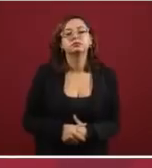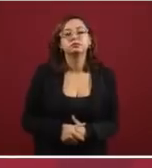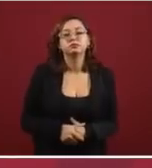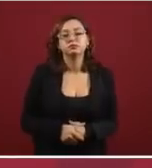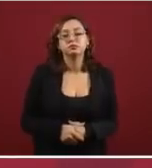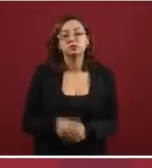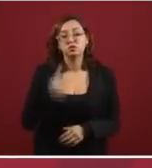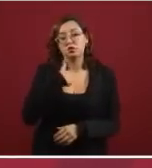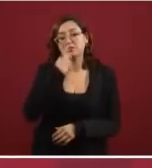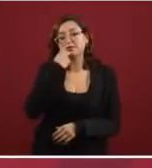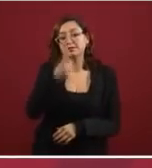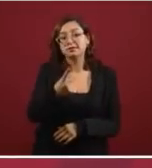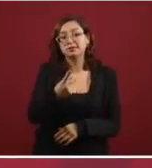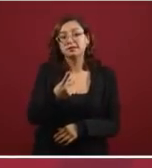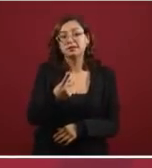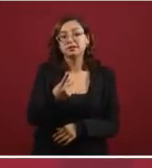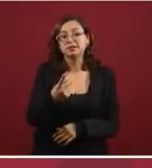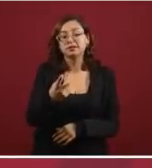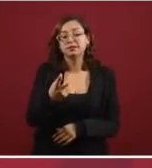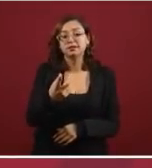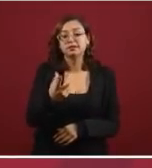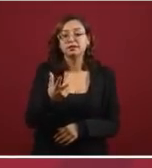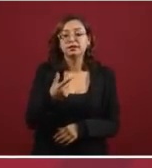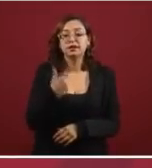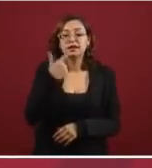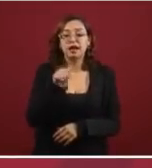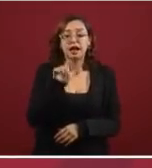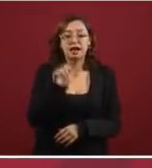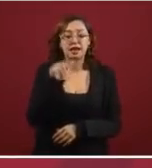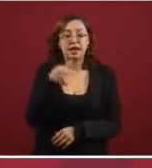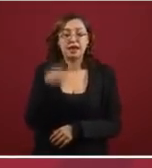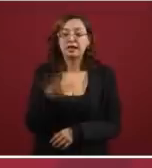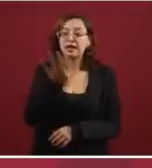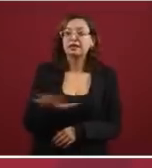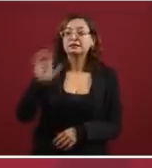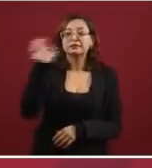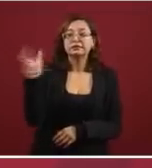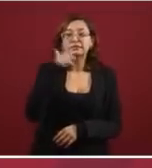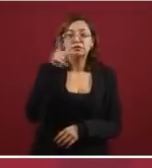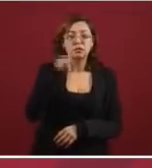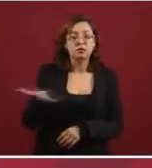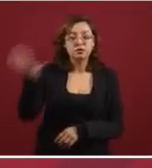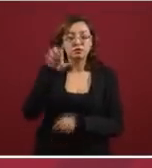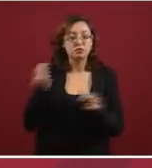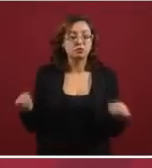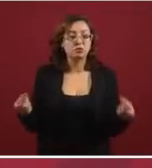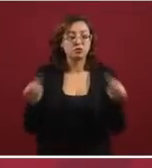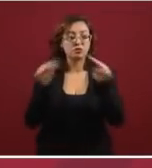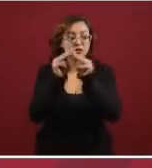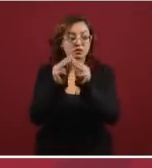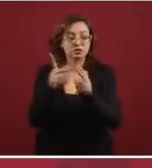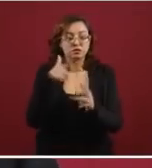Les comentaba yo que en Galeana, en Chihuahua, en la zona de los Levaron, me